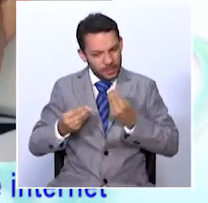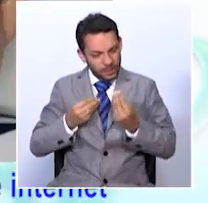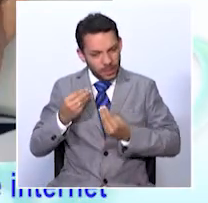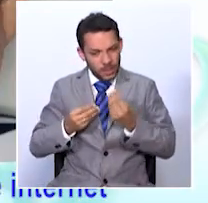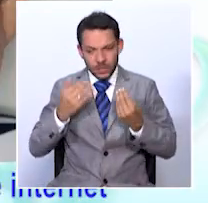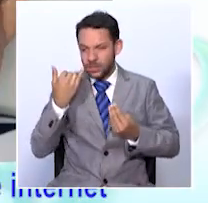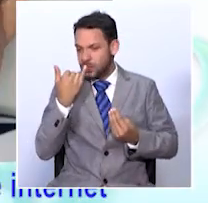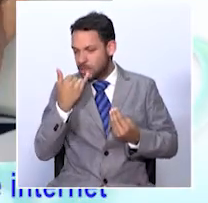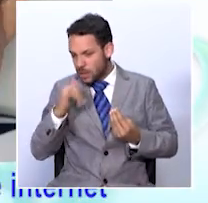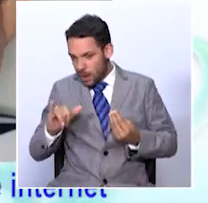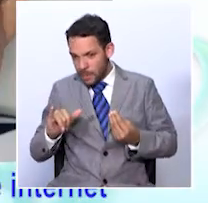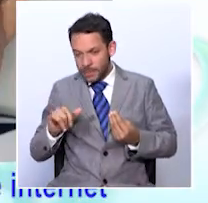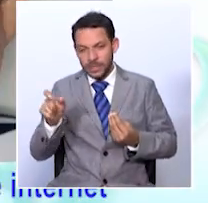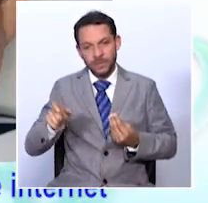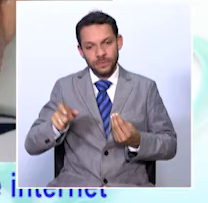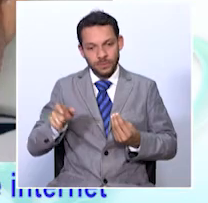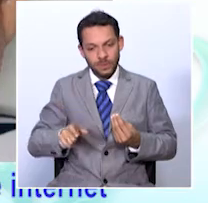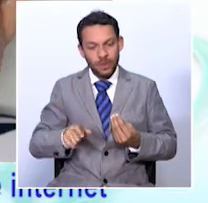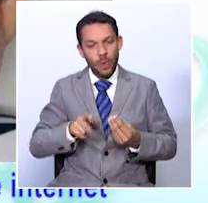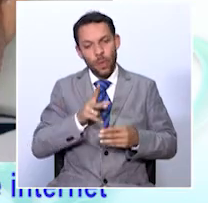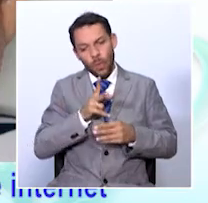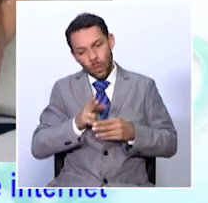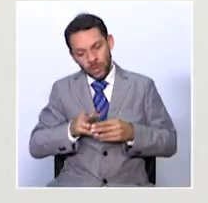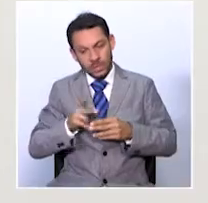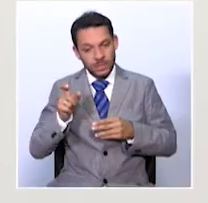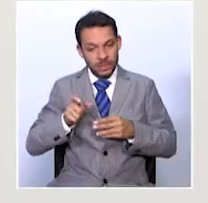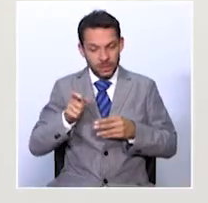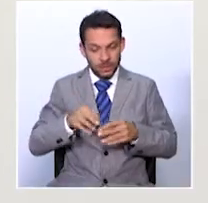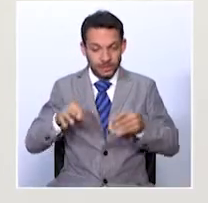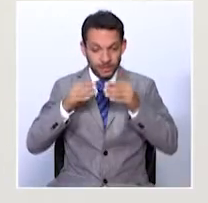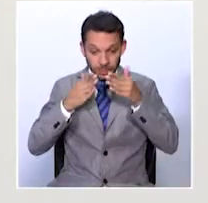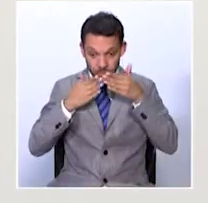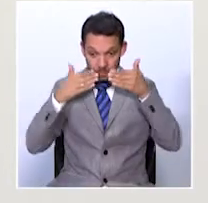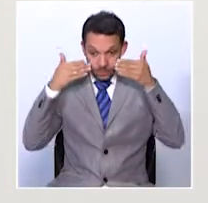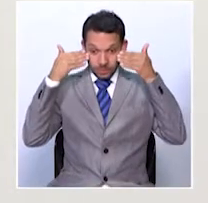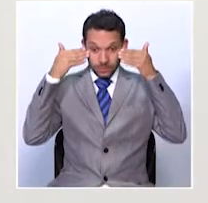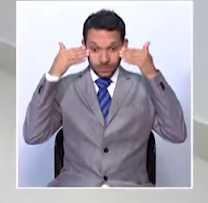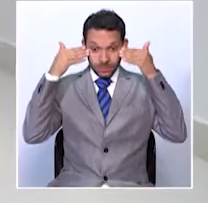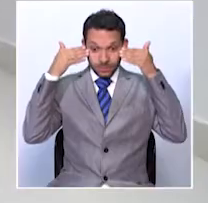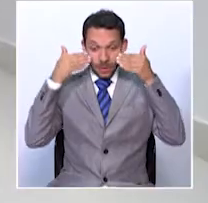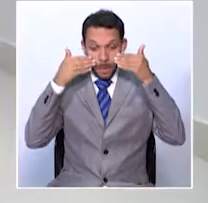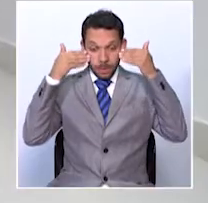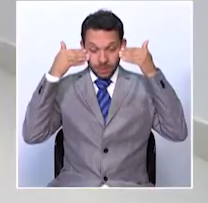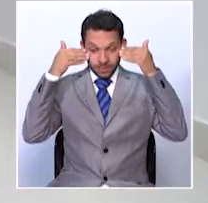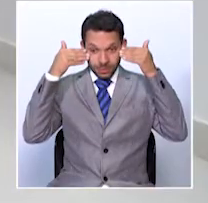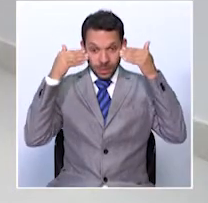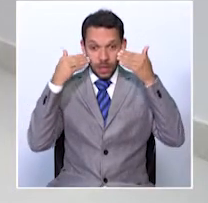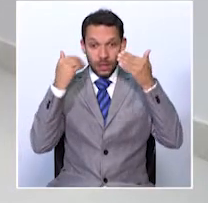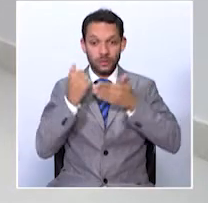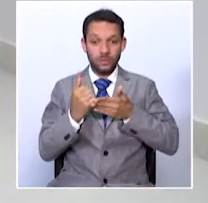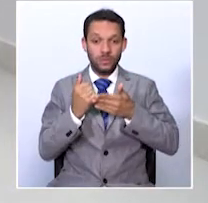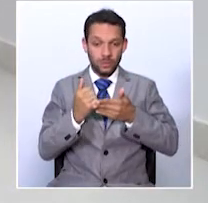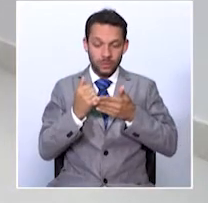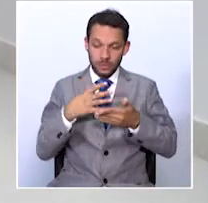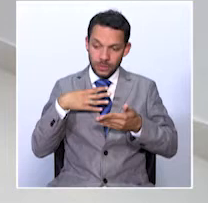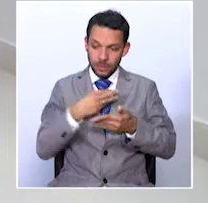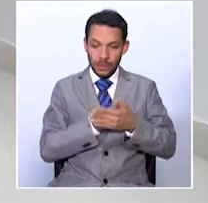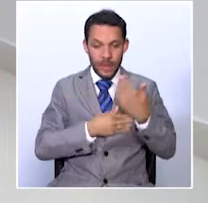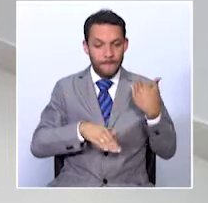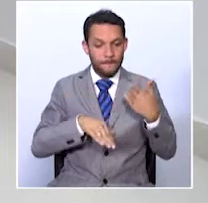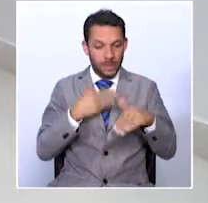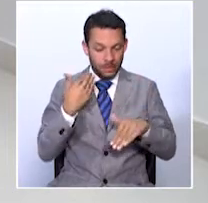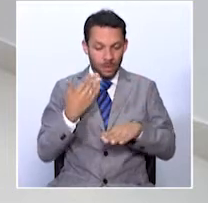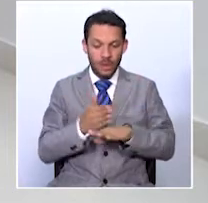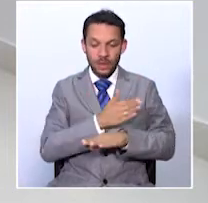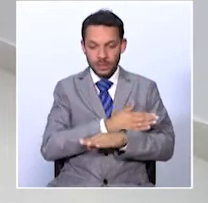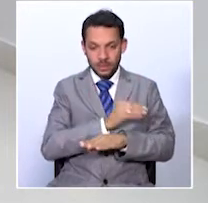una suspensión, subir esos músculos que están tan flácidos, porque por eso les decía yo en el comienzo, de